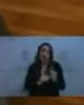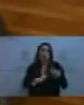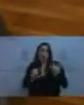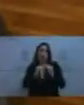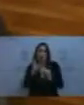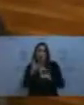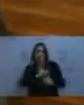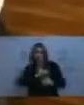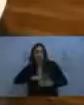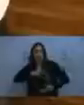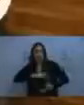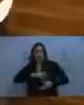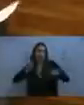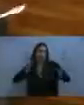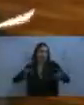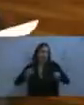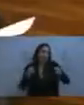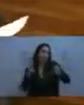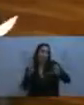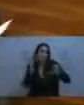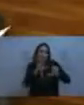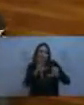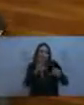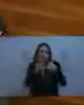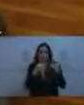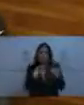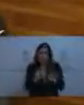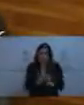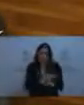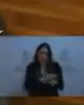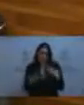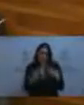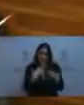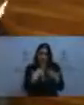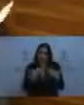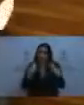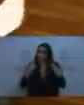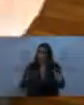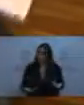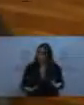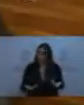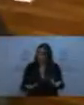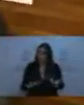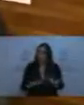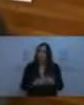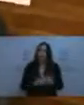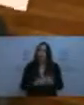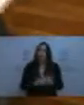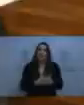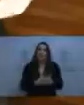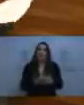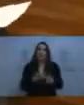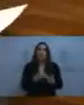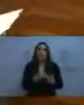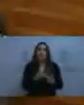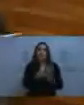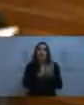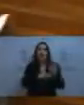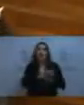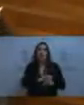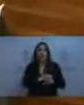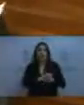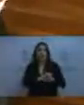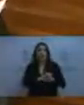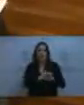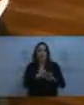capacidad, publicidad y transparencia, que es de lo que estábamos hablando. Entonces, después también me leía las instrucciones y yo